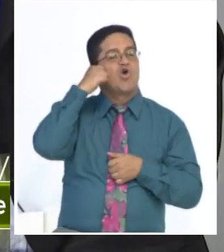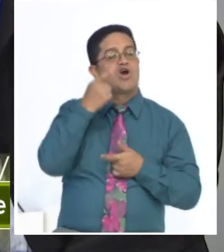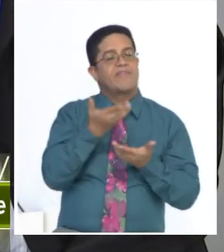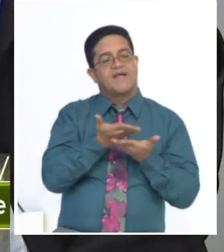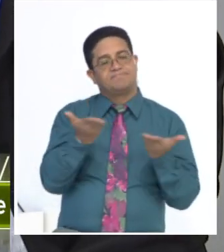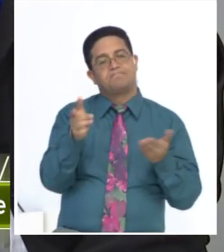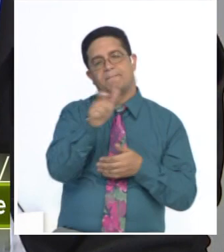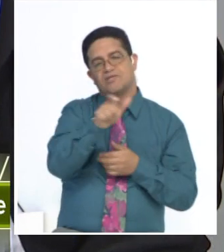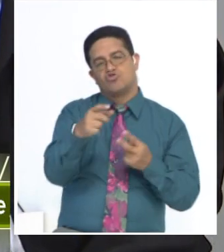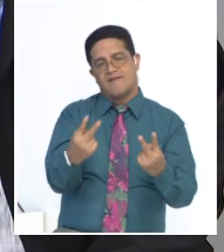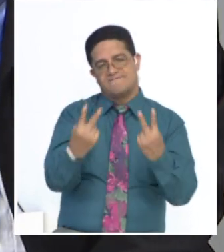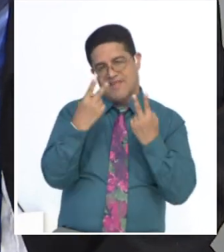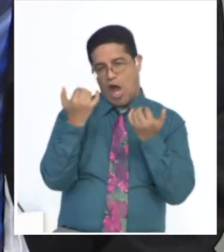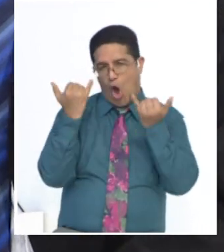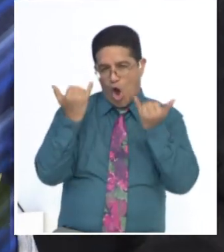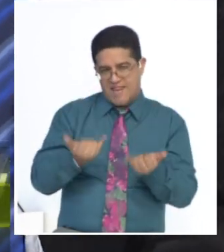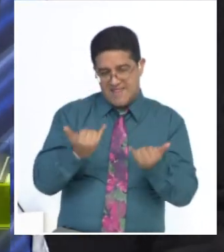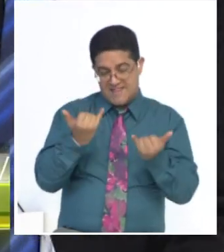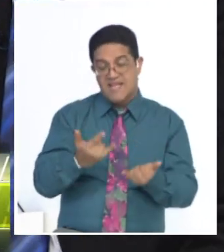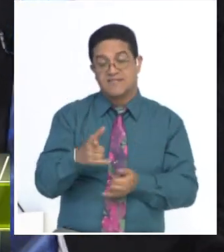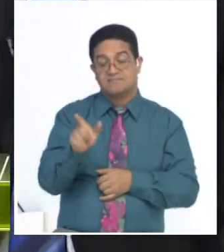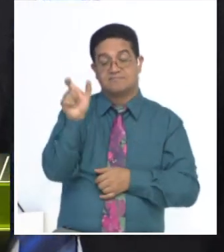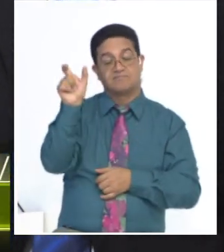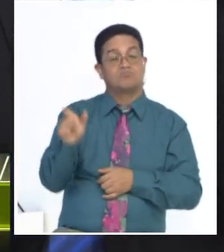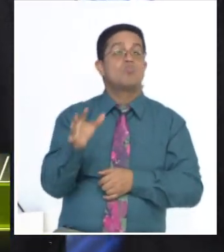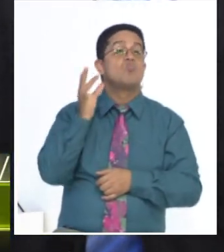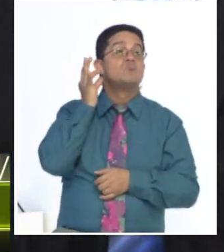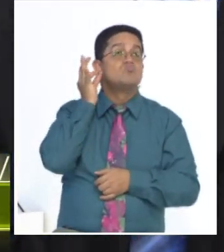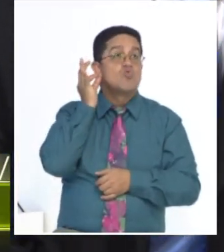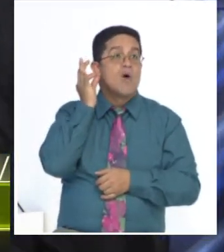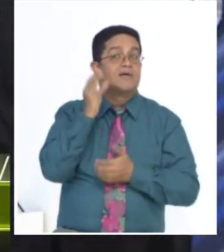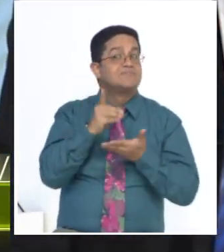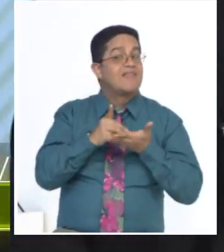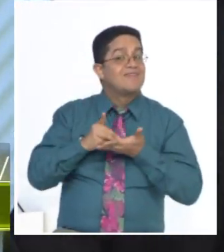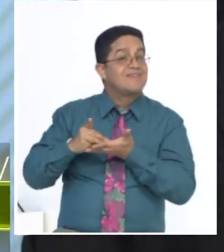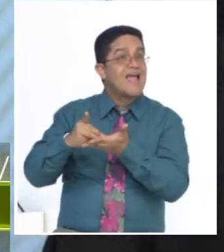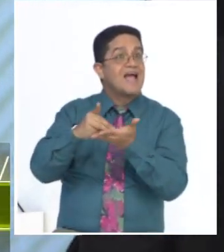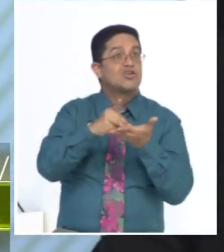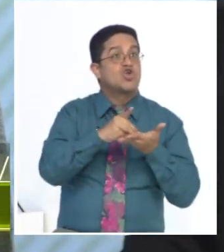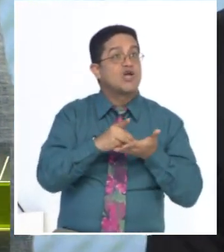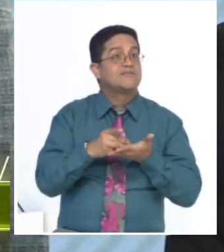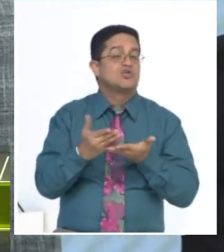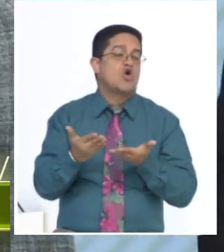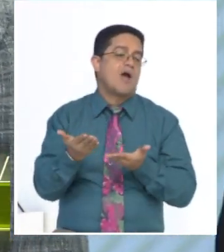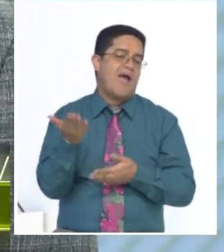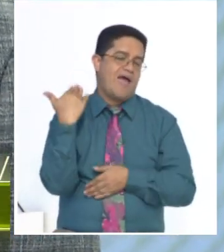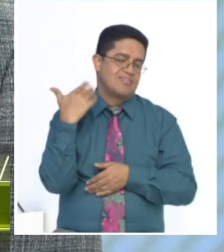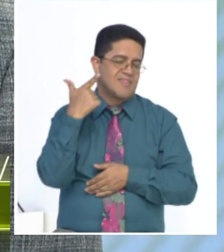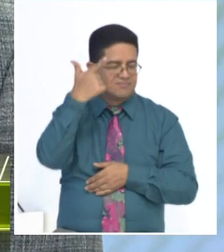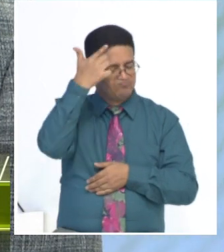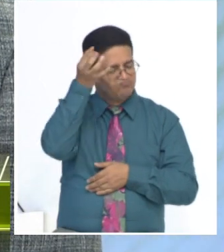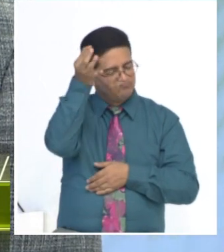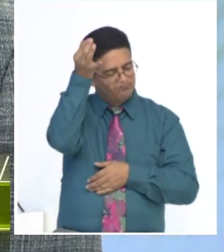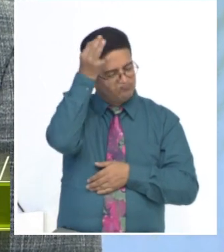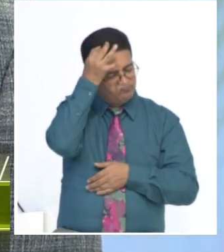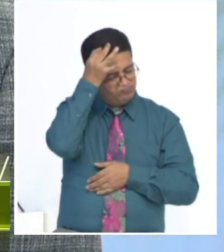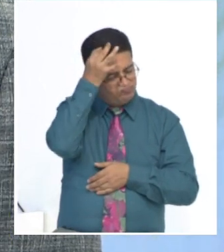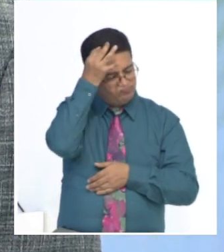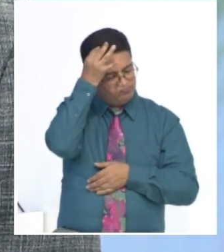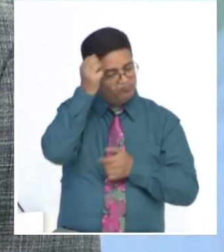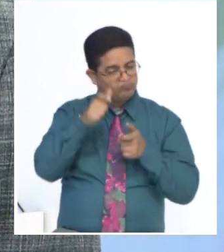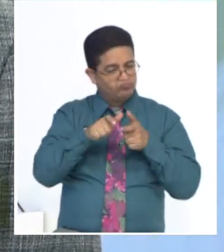viendo, están escuchando en este momento, fue una paciente que con un diagnóstico previo, ¿no?, de tumor recidivante y retiro de malla de material